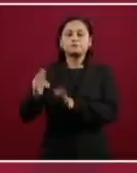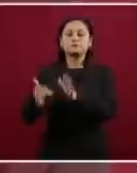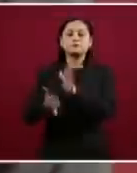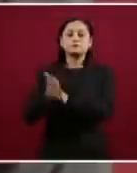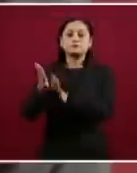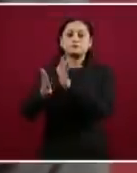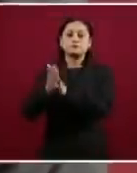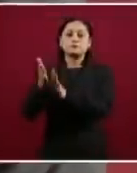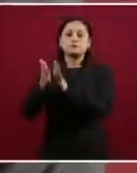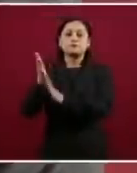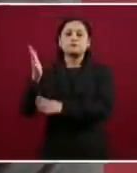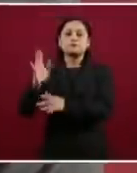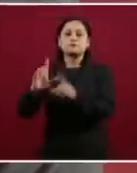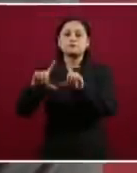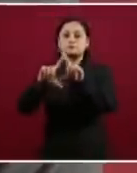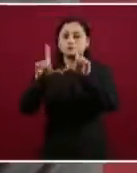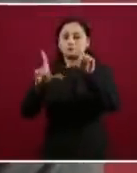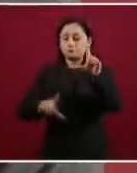del sureste,